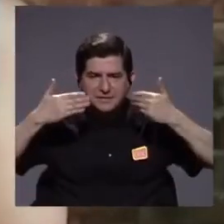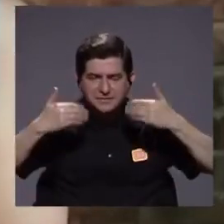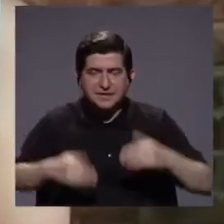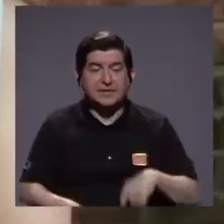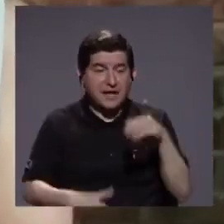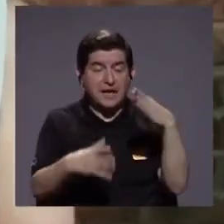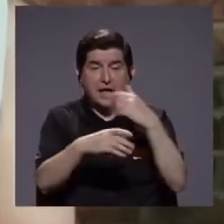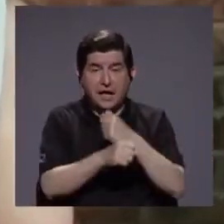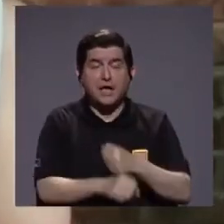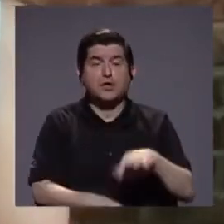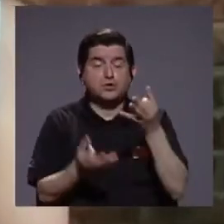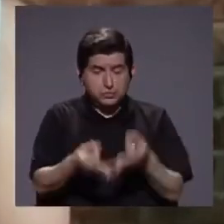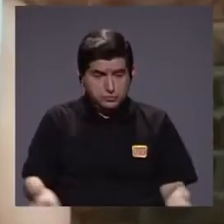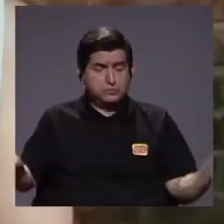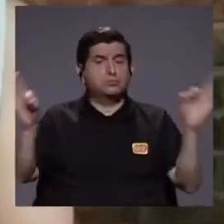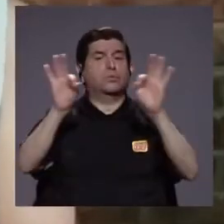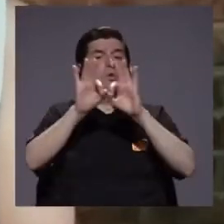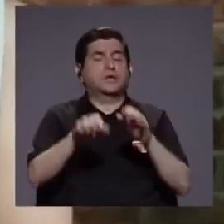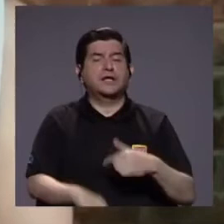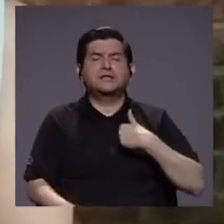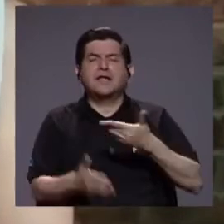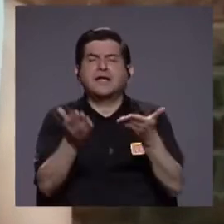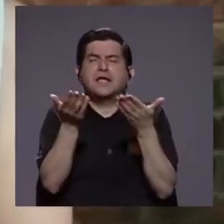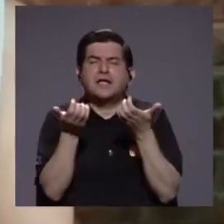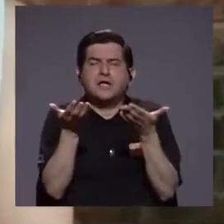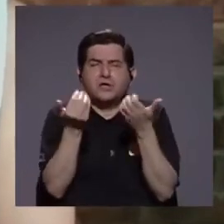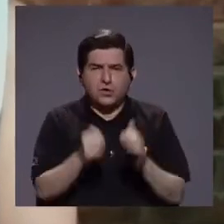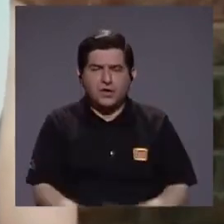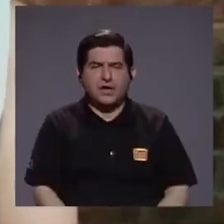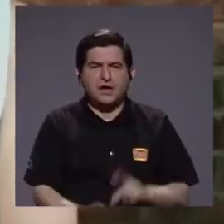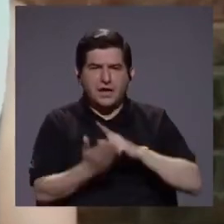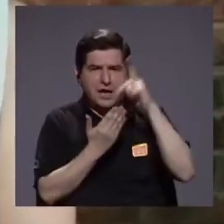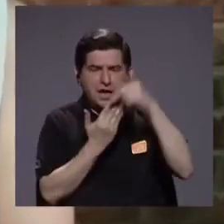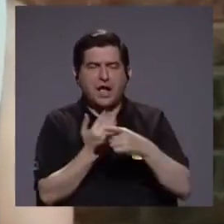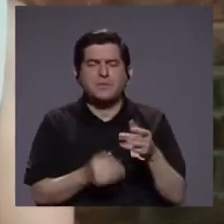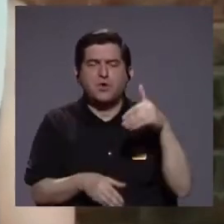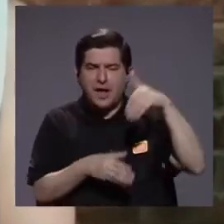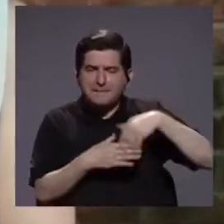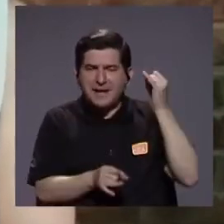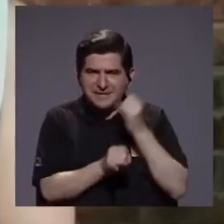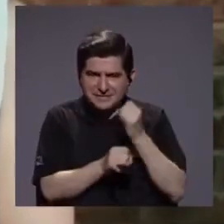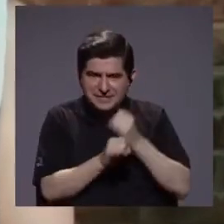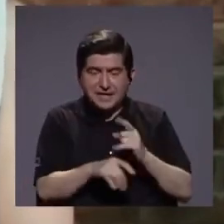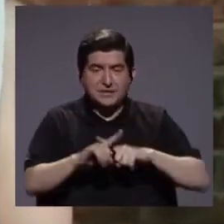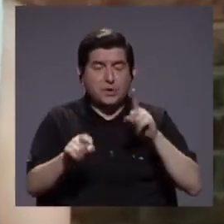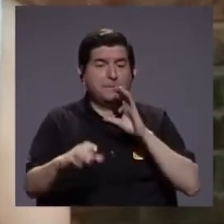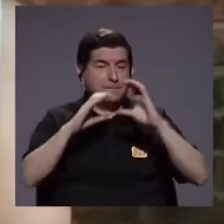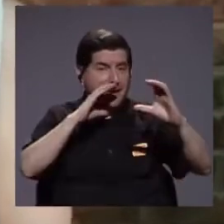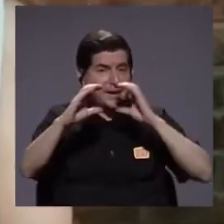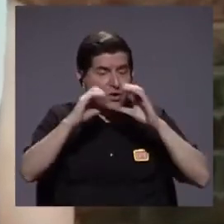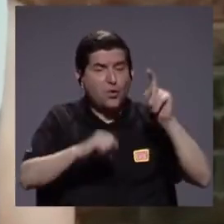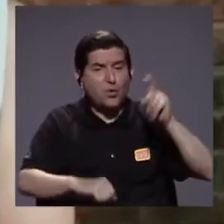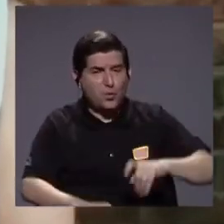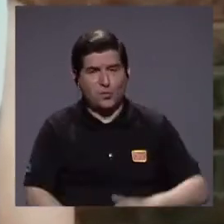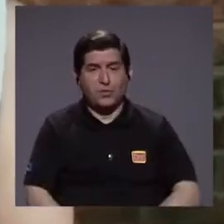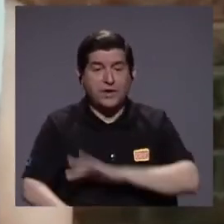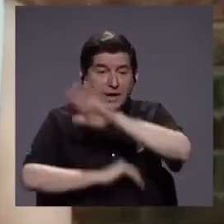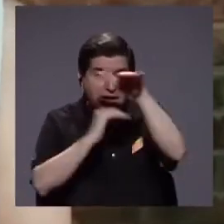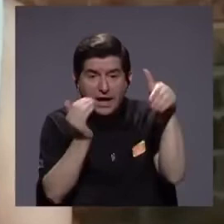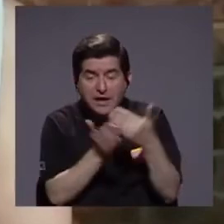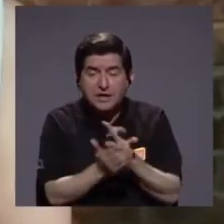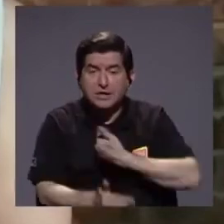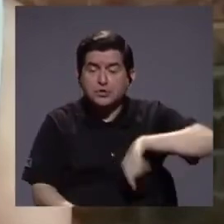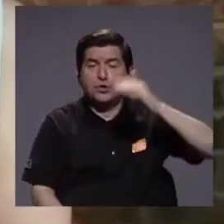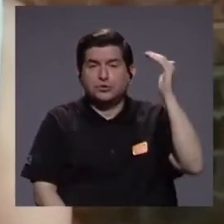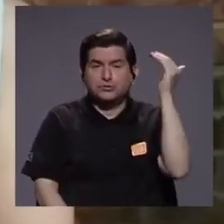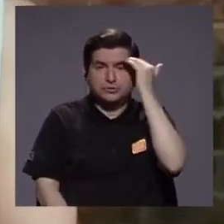y que son muy importantes y que yo quisiera que fueran programas institucionales, pero debemos comunicarlos y que todos y